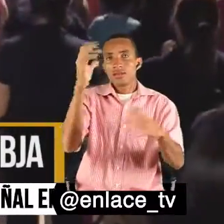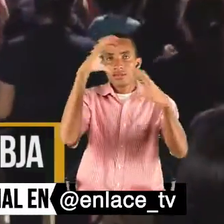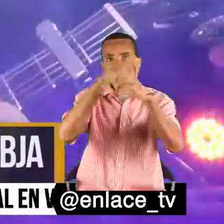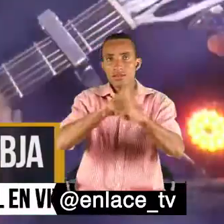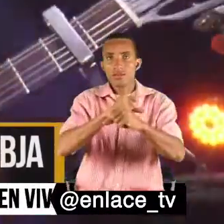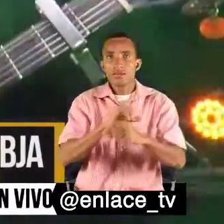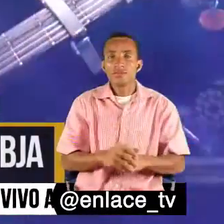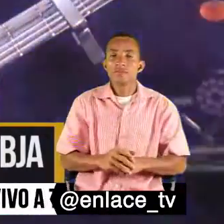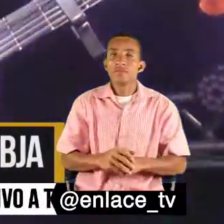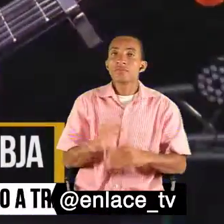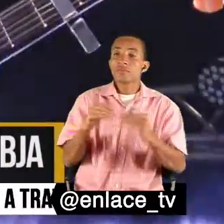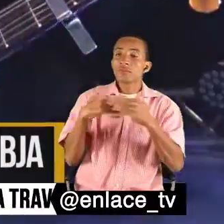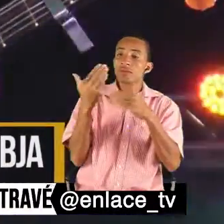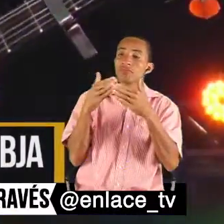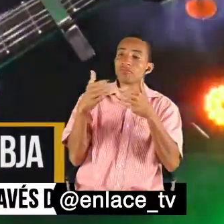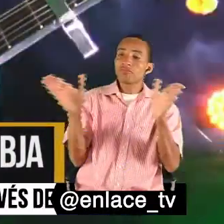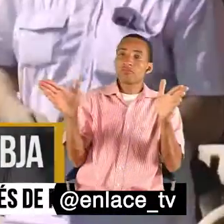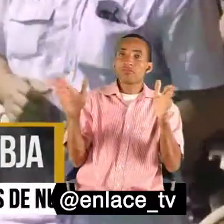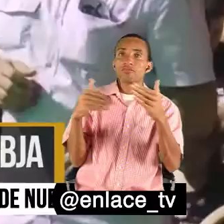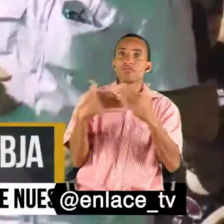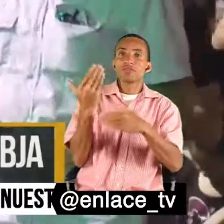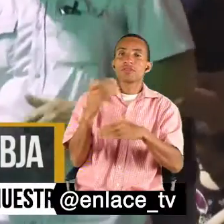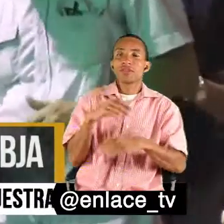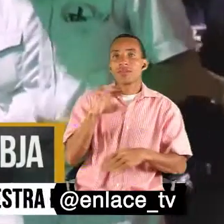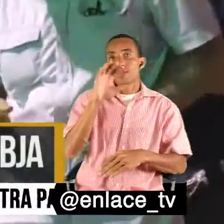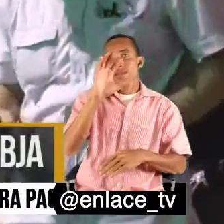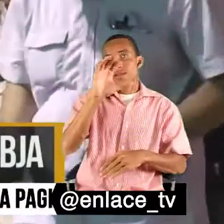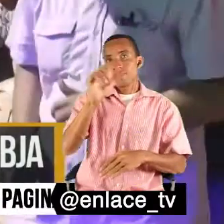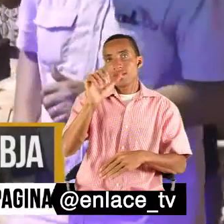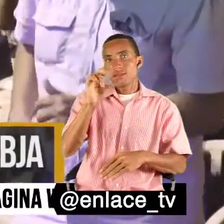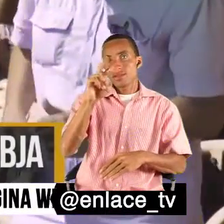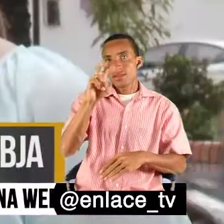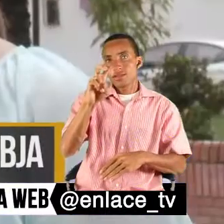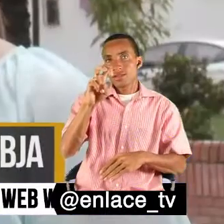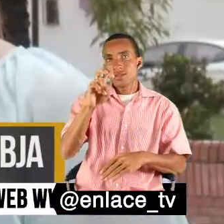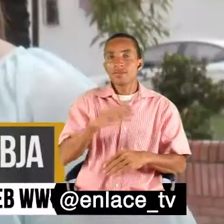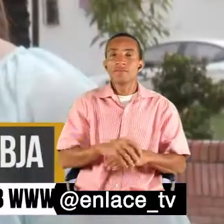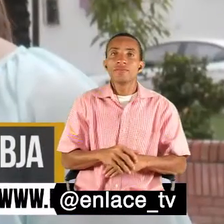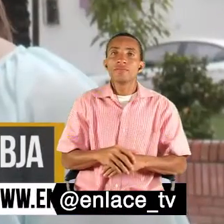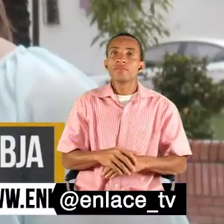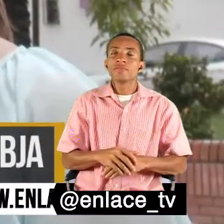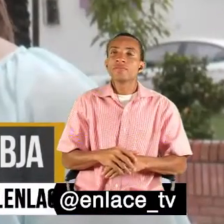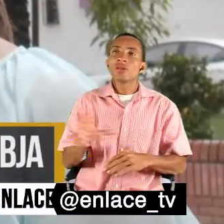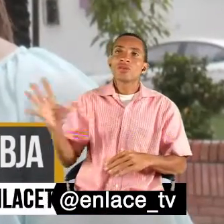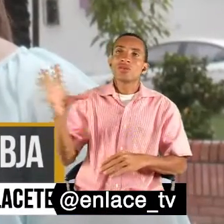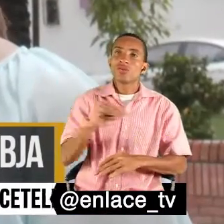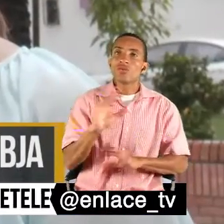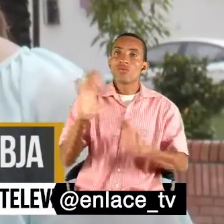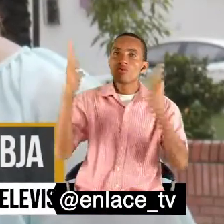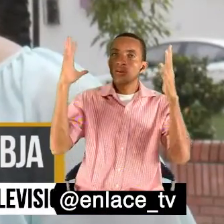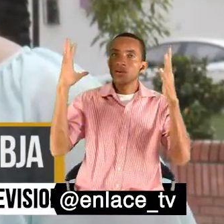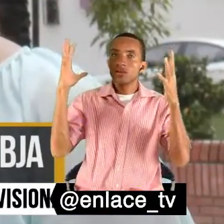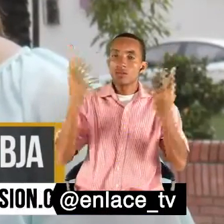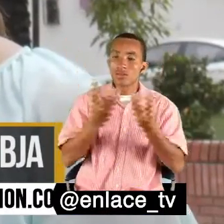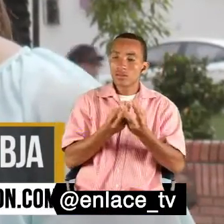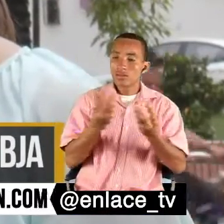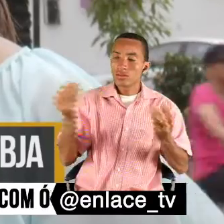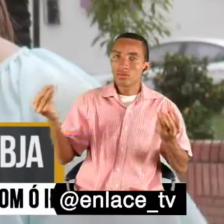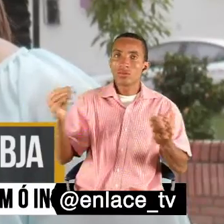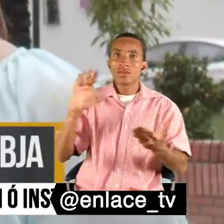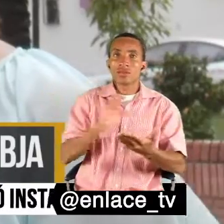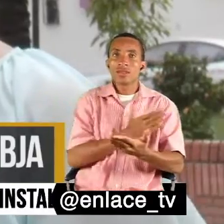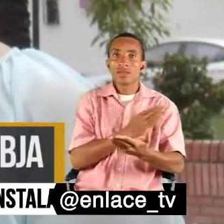dará a las 7 de la noche con la presentación de la banda carismática San Pablo Apóstol. Estas fiestas contarán con un grupo de 30 artistas